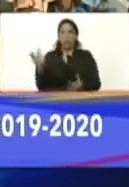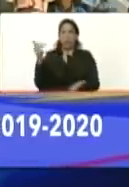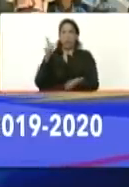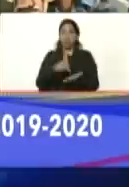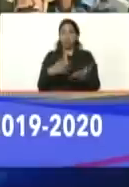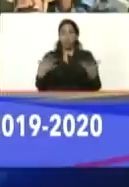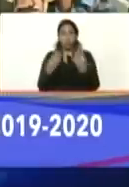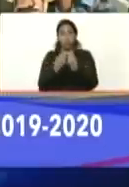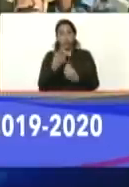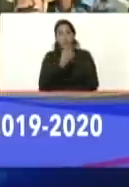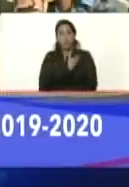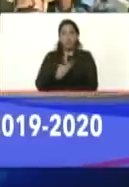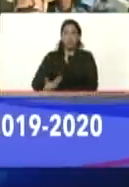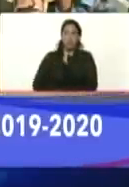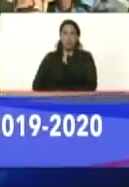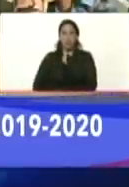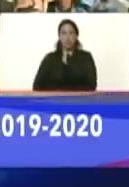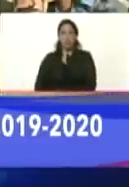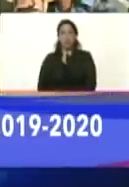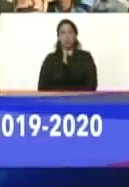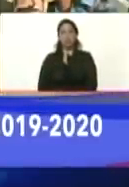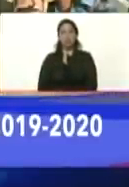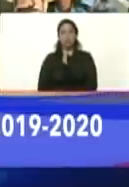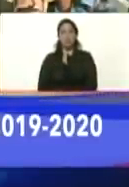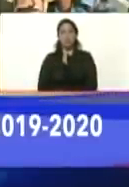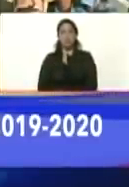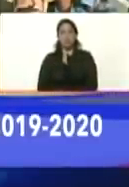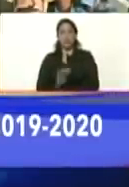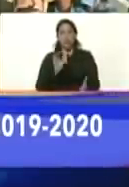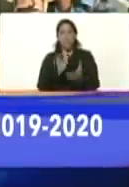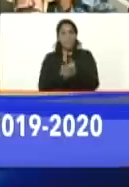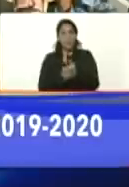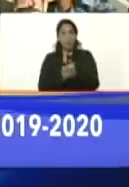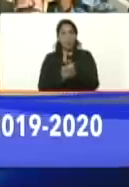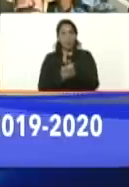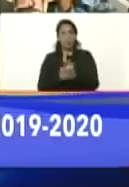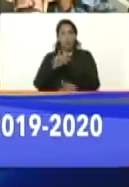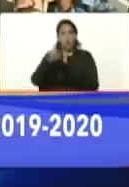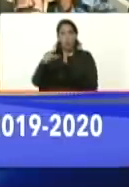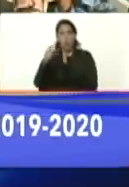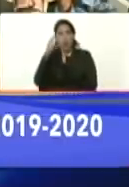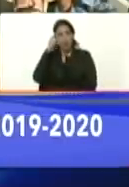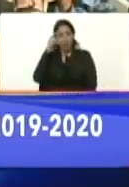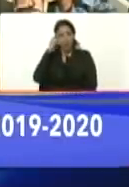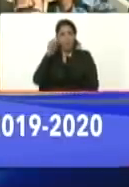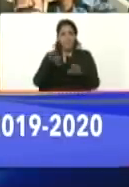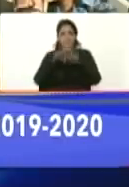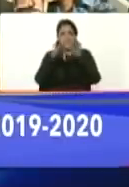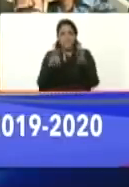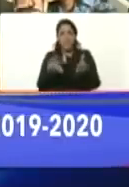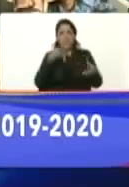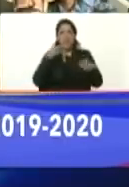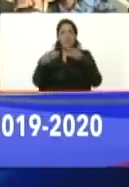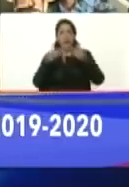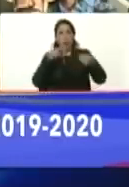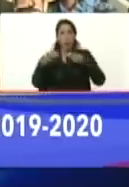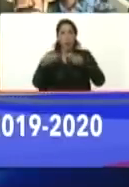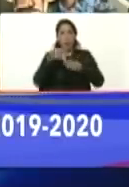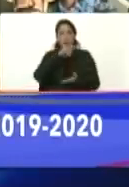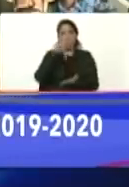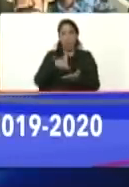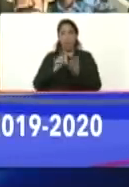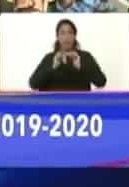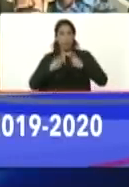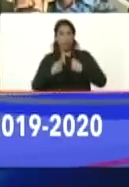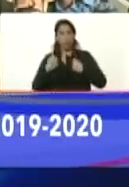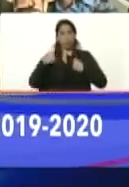junto a la vicepresidenta ejecutiva y el compañero jorge rodríguez de la mesa de diálogo nacional y de aristóbulo que está